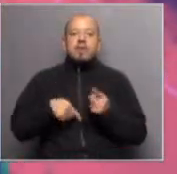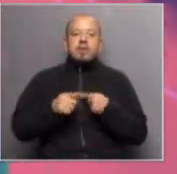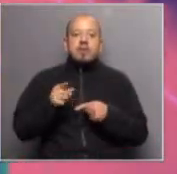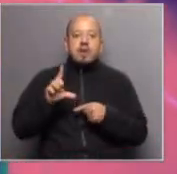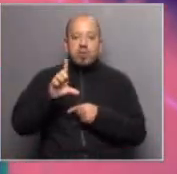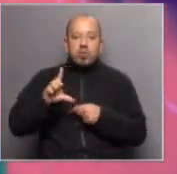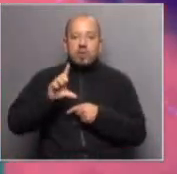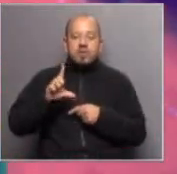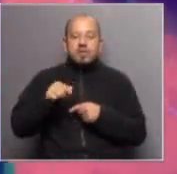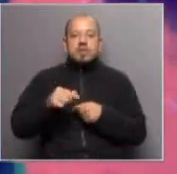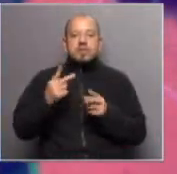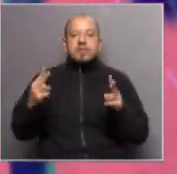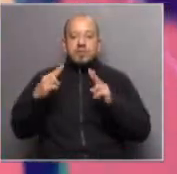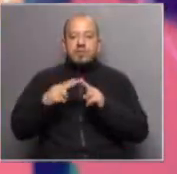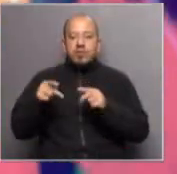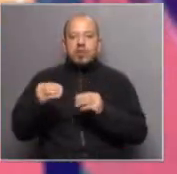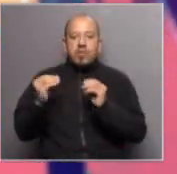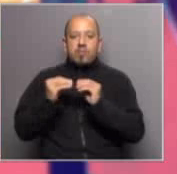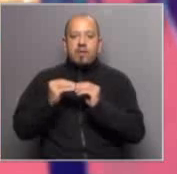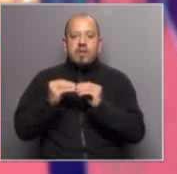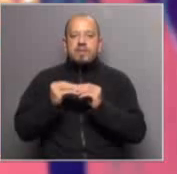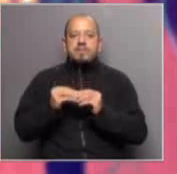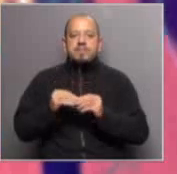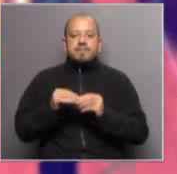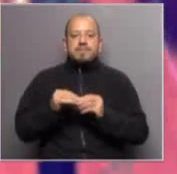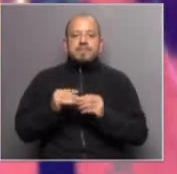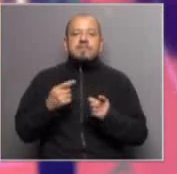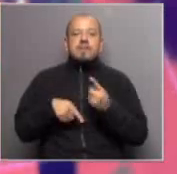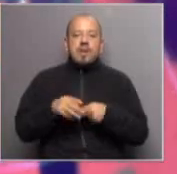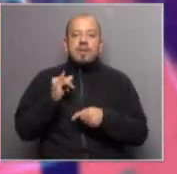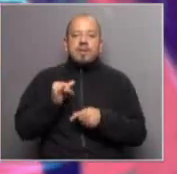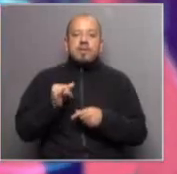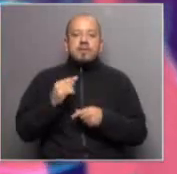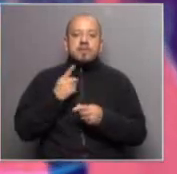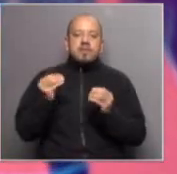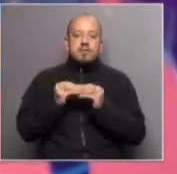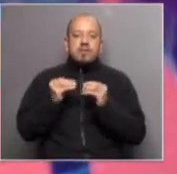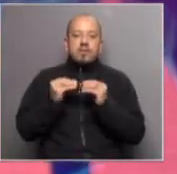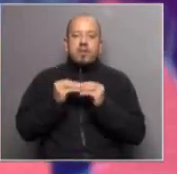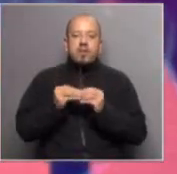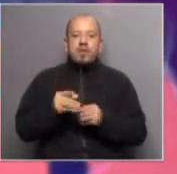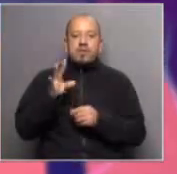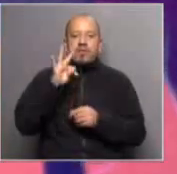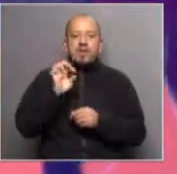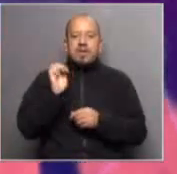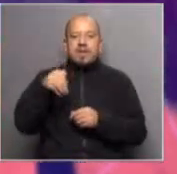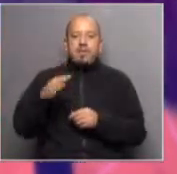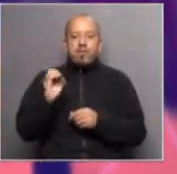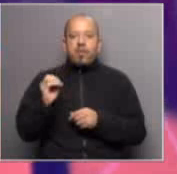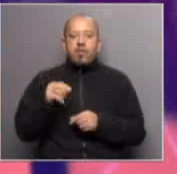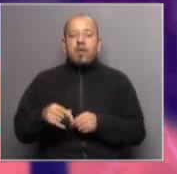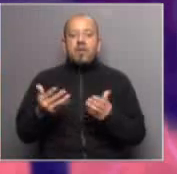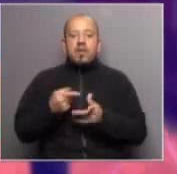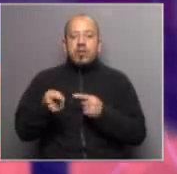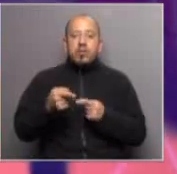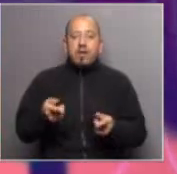el lunes nos encontramos de vuelta con Morena Ferreira. Pero sí va a estar nuestro querido compañero El Tempo, que en un rato